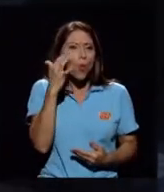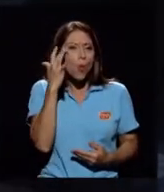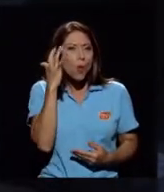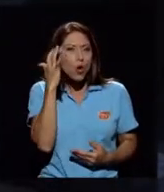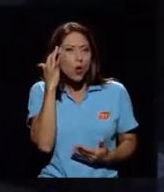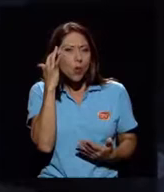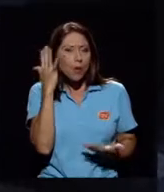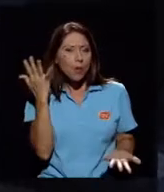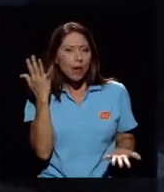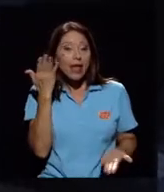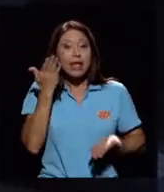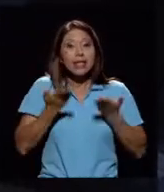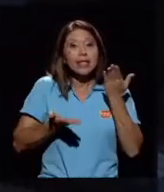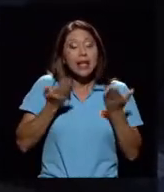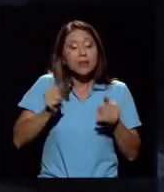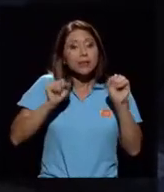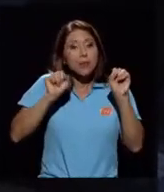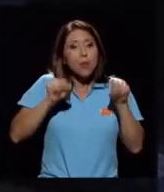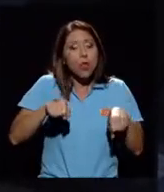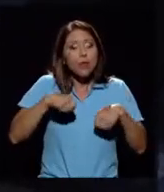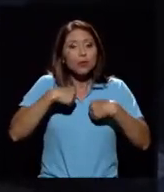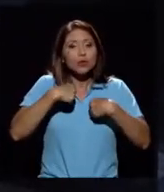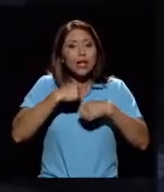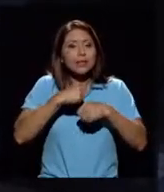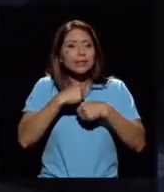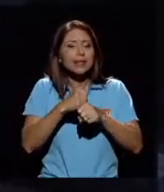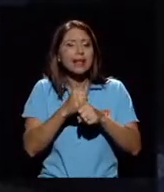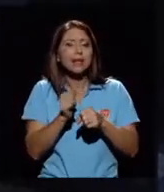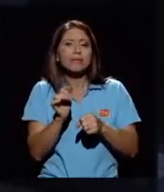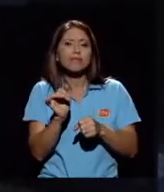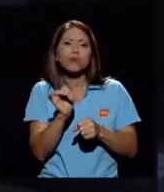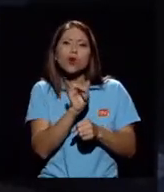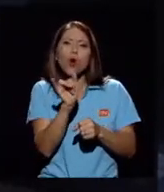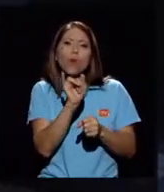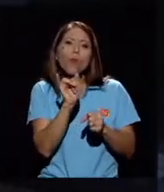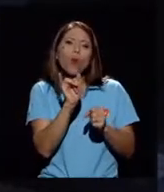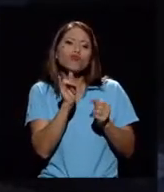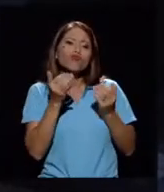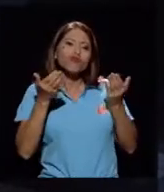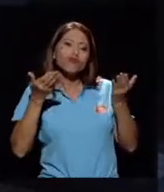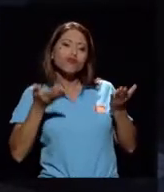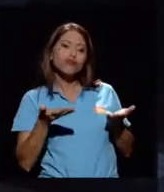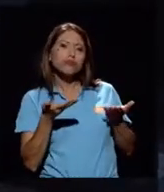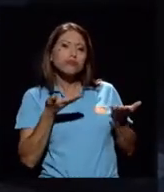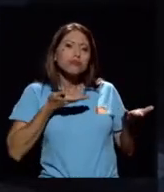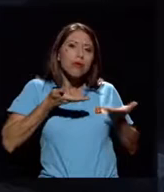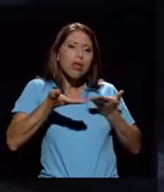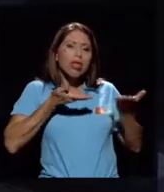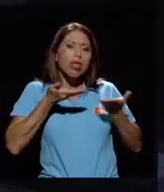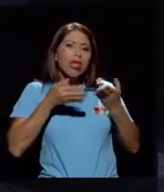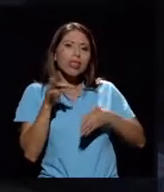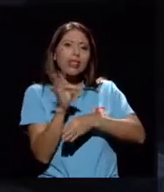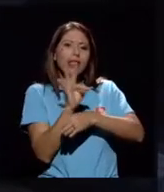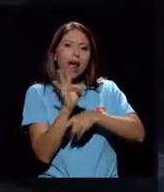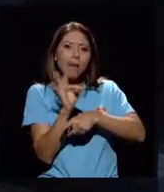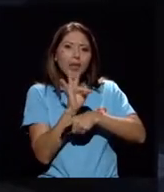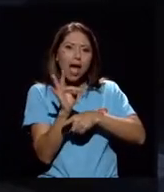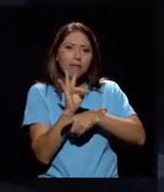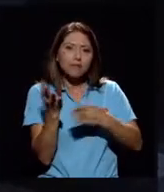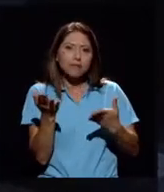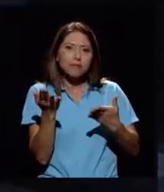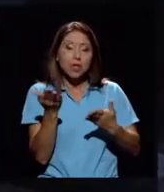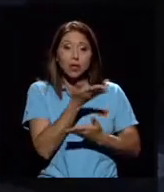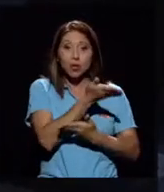podemos hacer un poquito de una sesión de terapia donde las amigas y amigos que